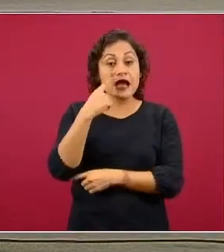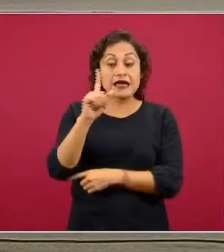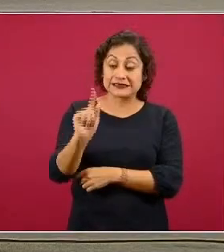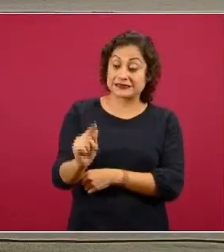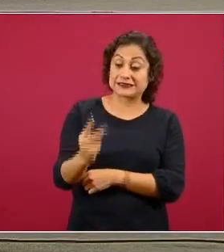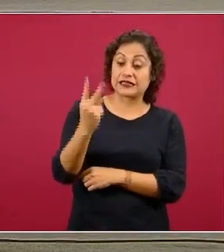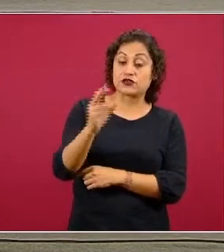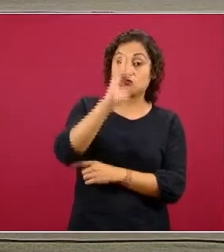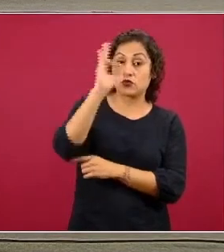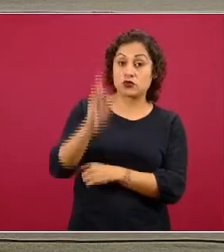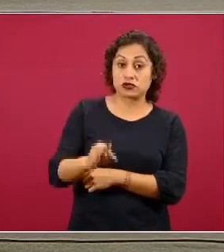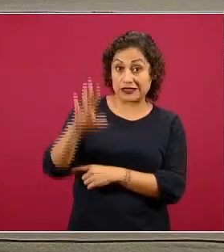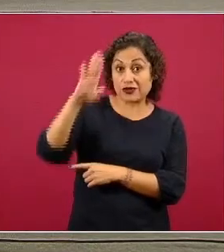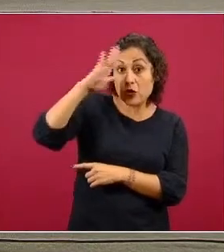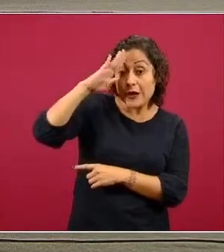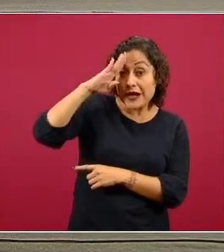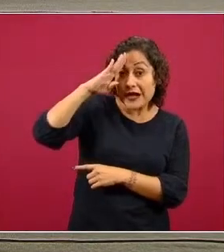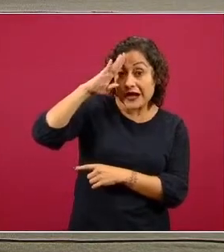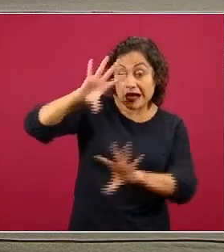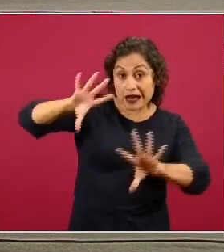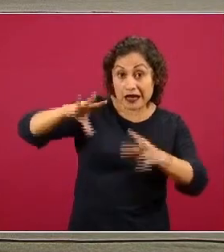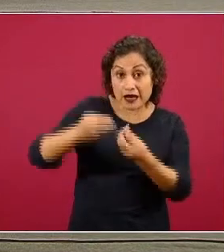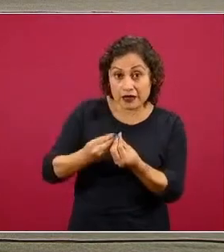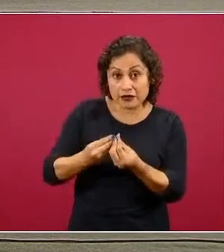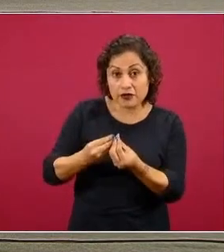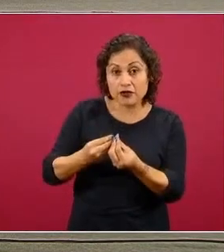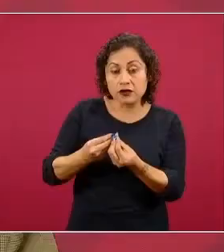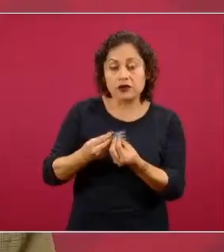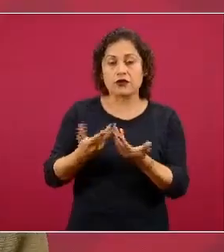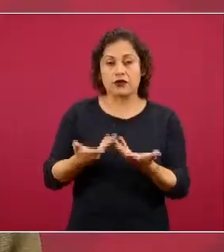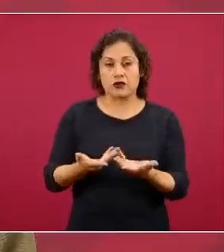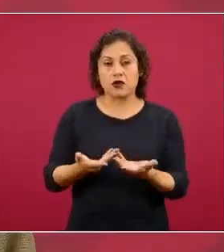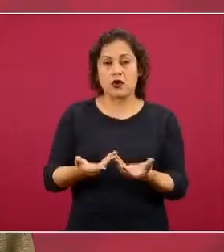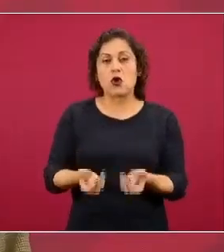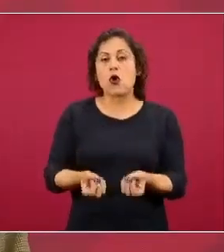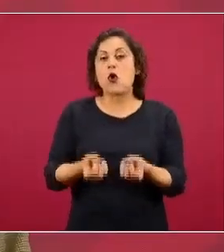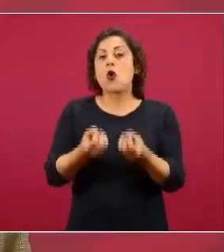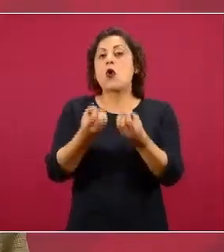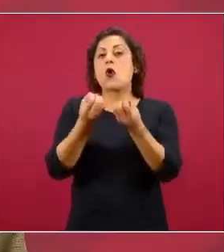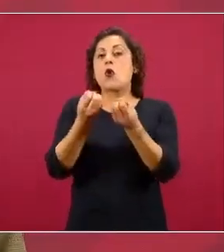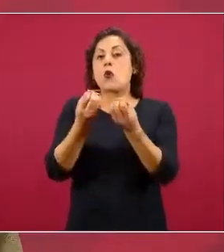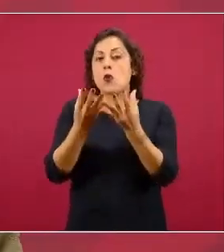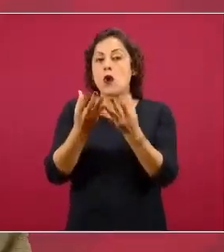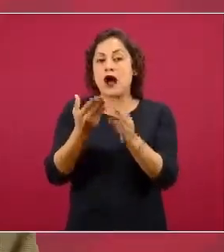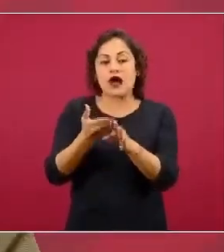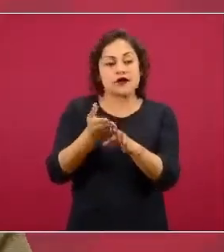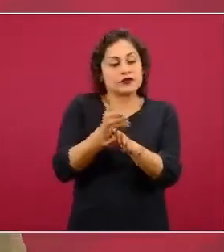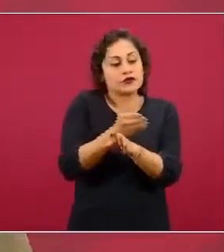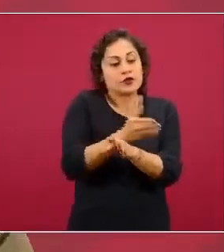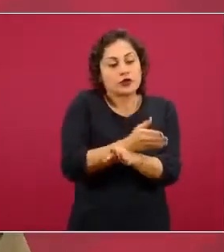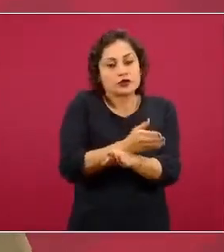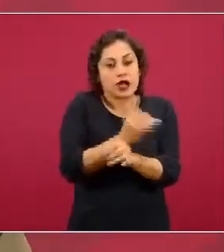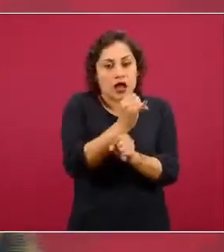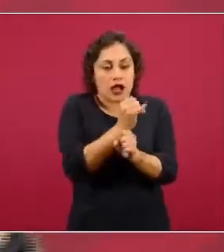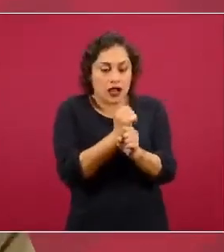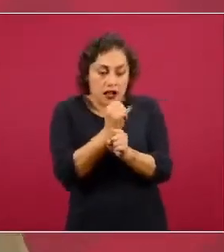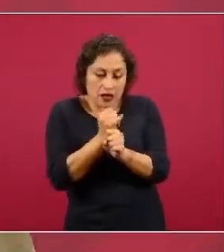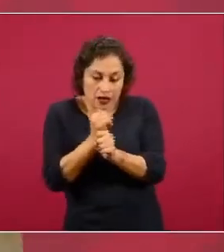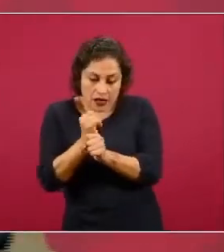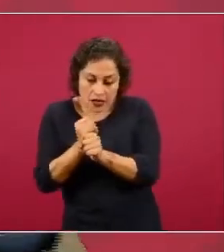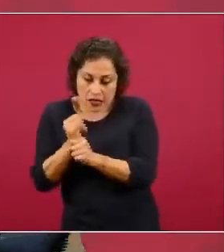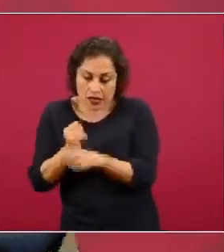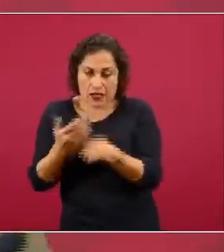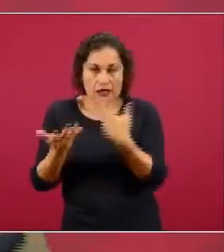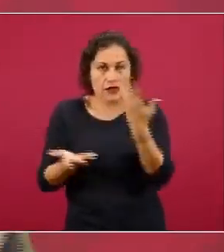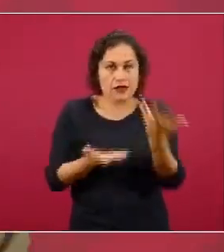del exceso. ¿Qué proporción, de manera preliminar, y con este análisis de las primeras